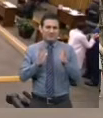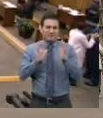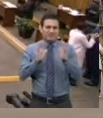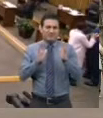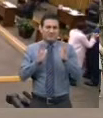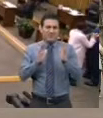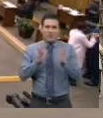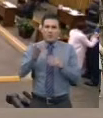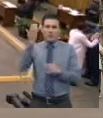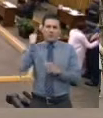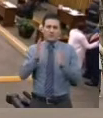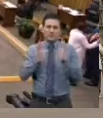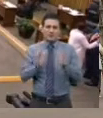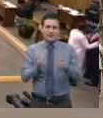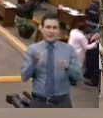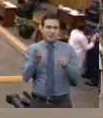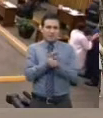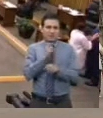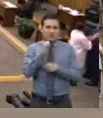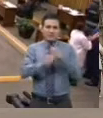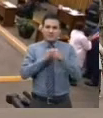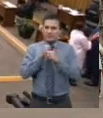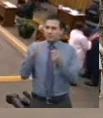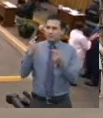no existe una igualdad de conductas,